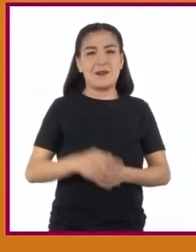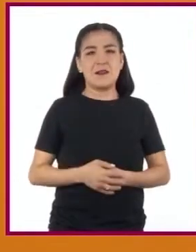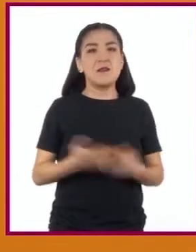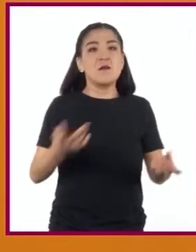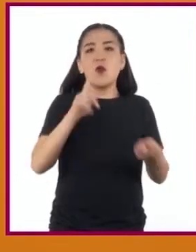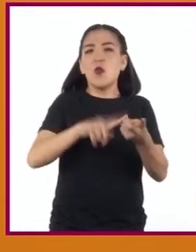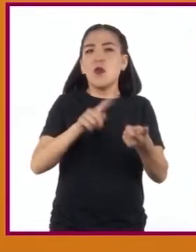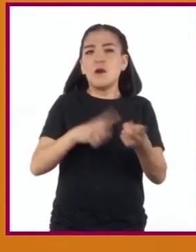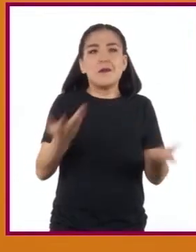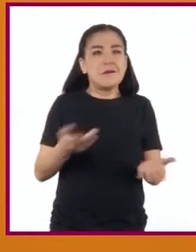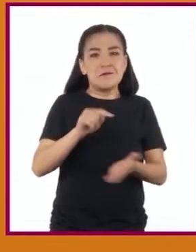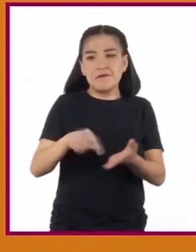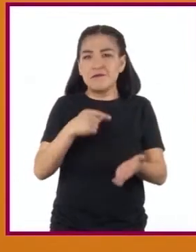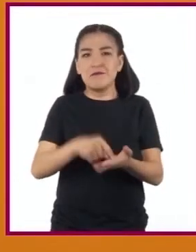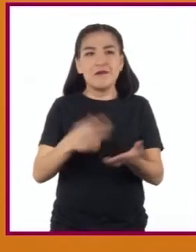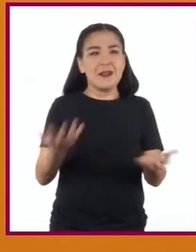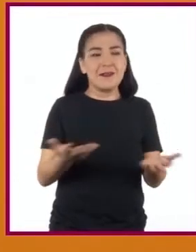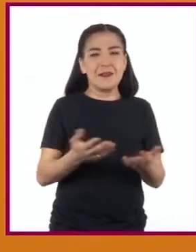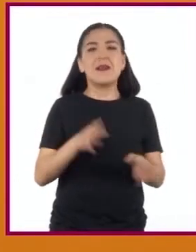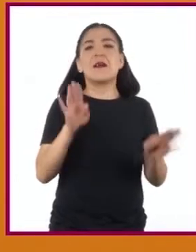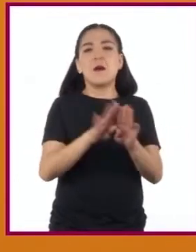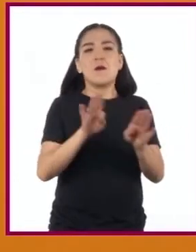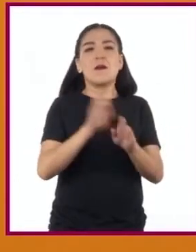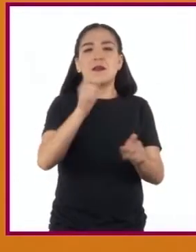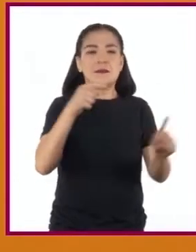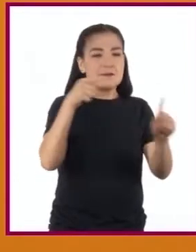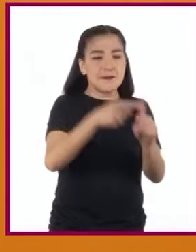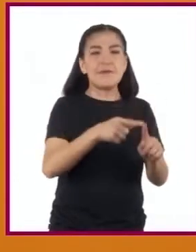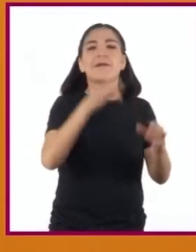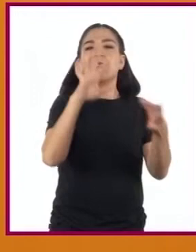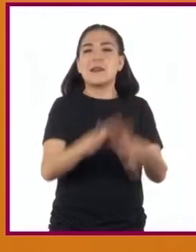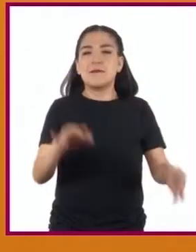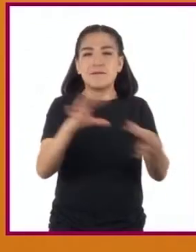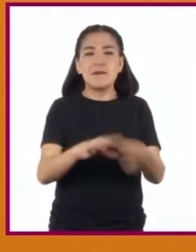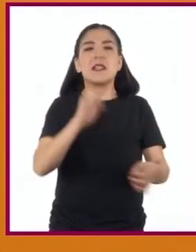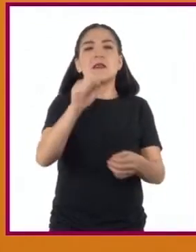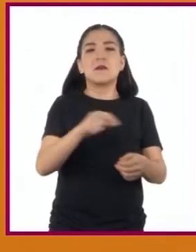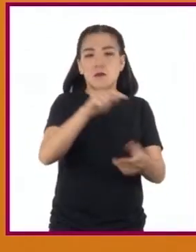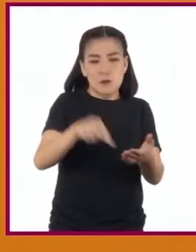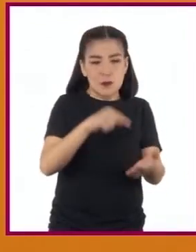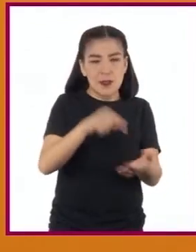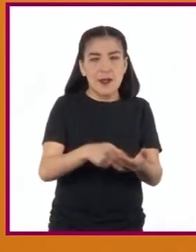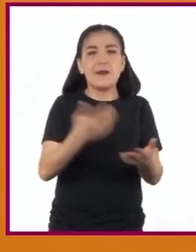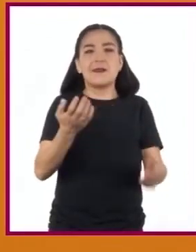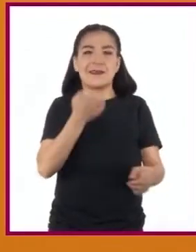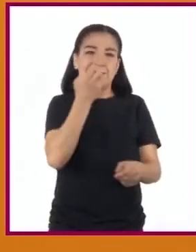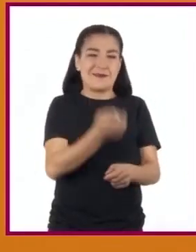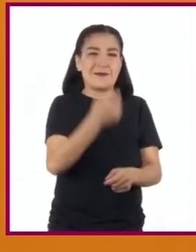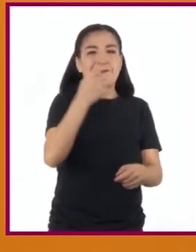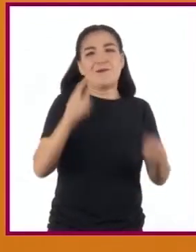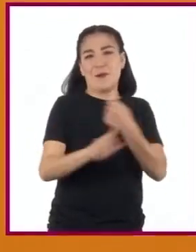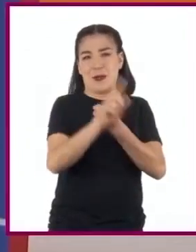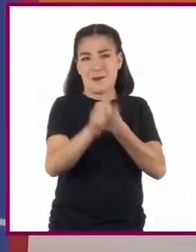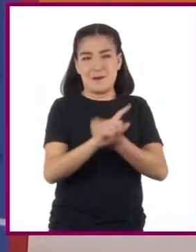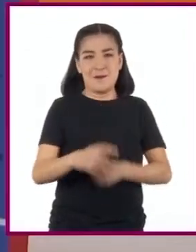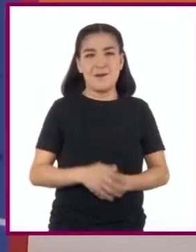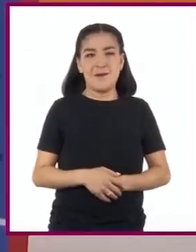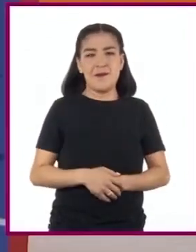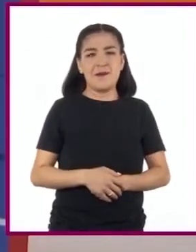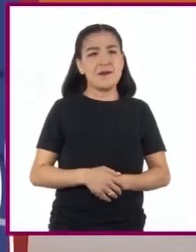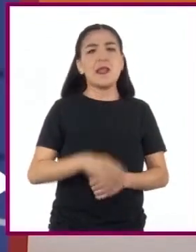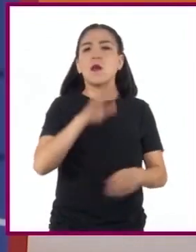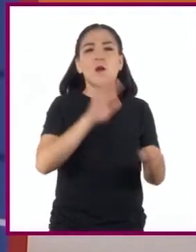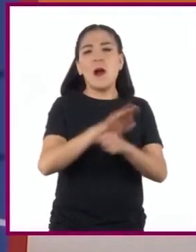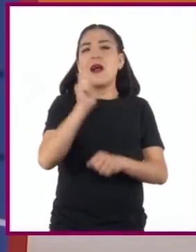se llevó a cabo? Delimita o señala el lugar o espacio en el que ocurrieron los hechos. La